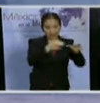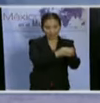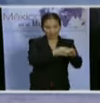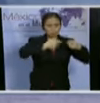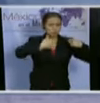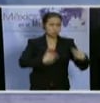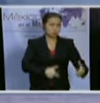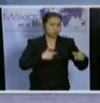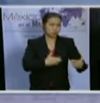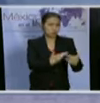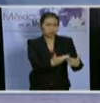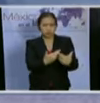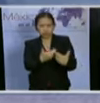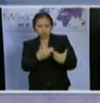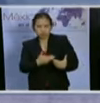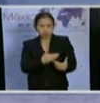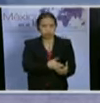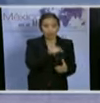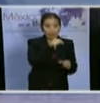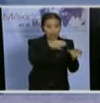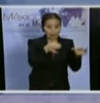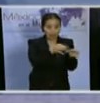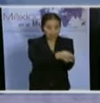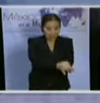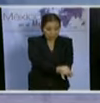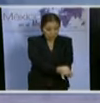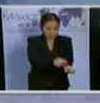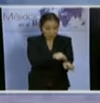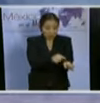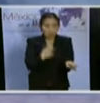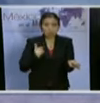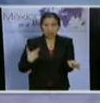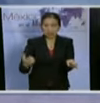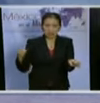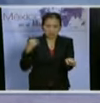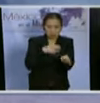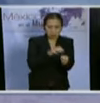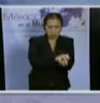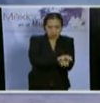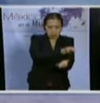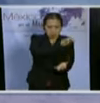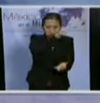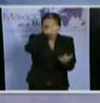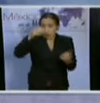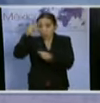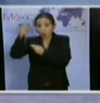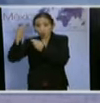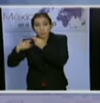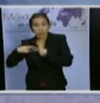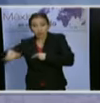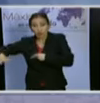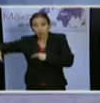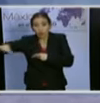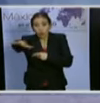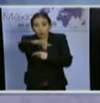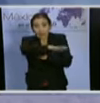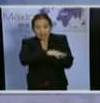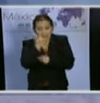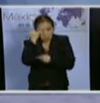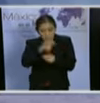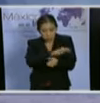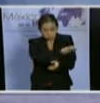de la población mundial podría acumular tanta riqueza como el resto del planeta. Estas